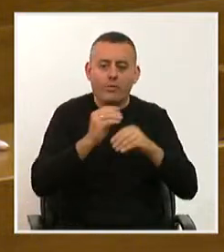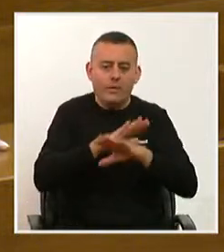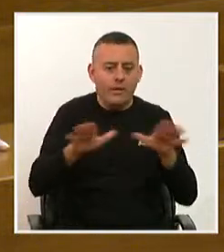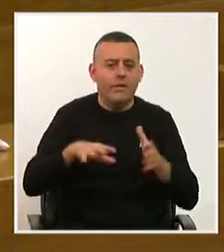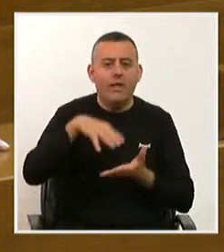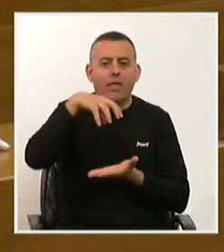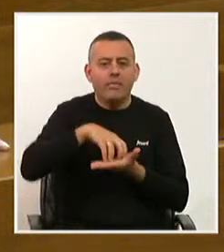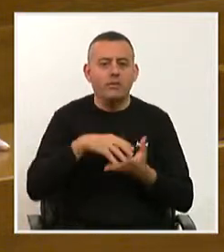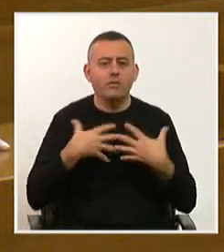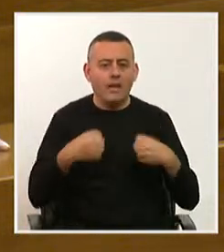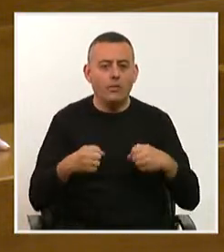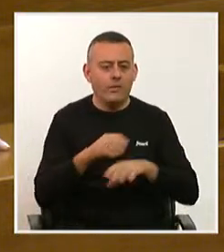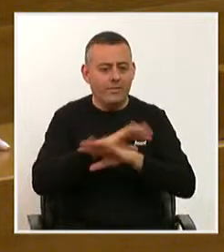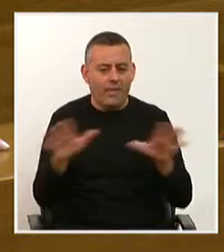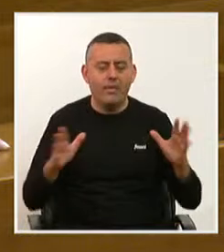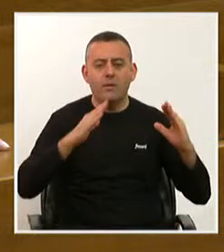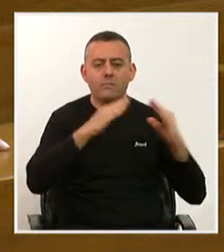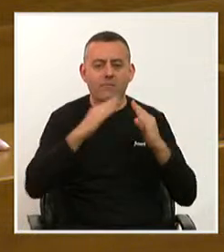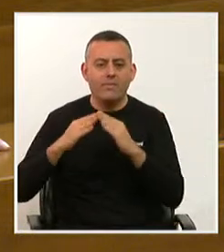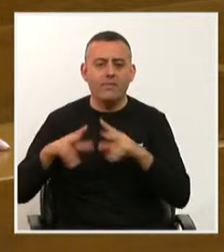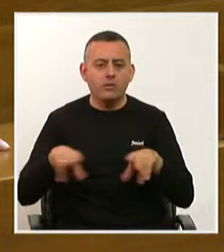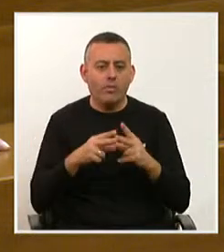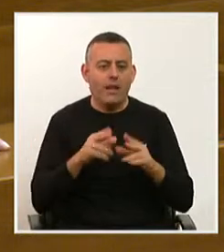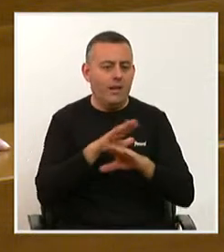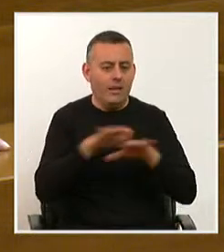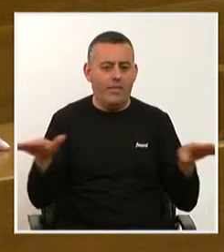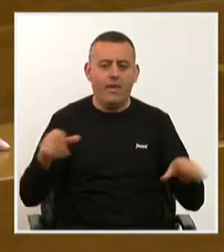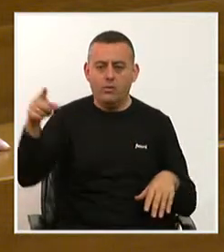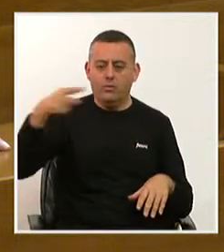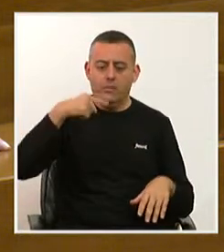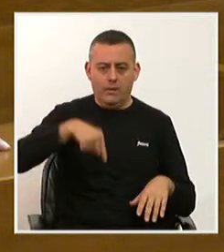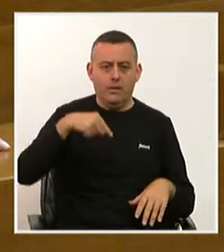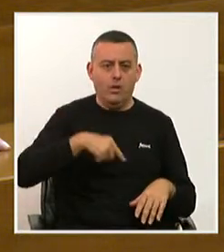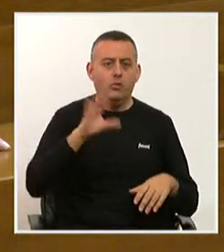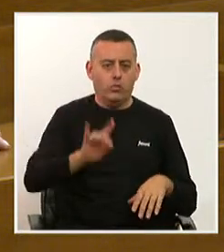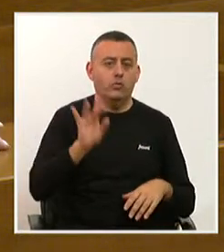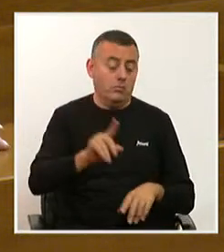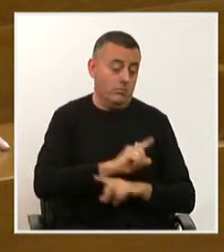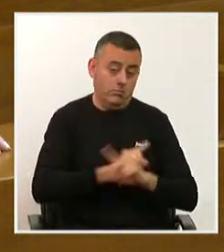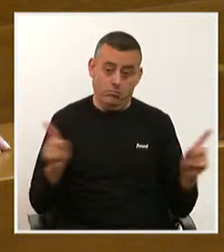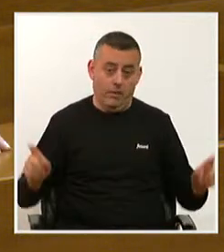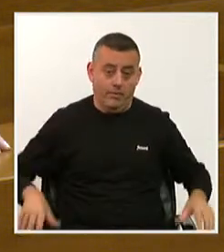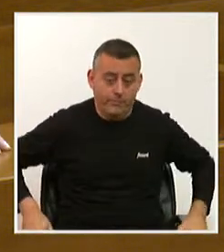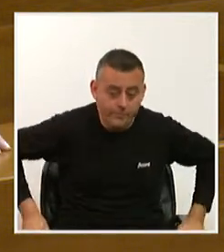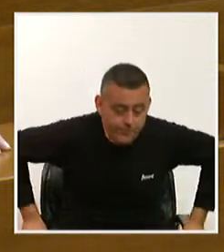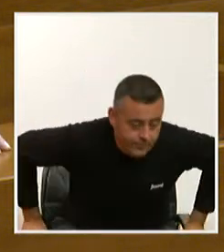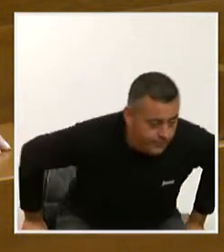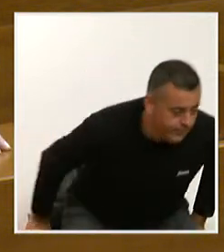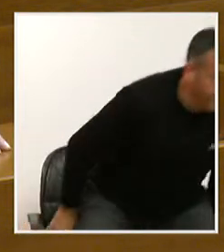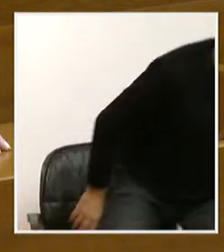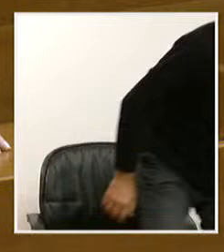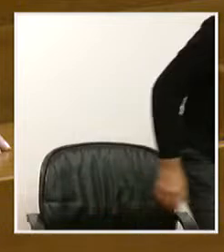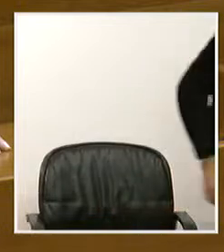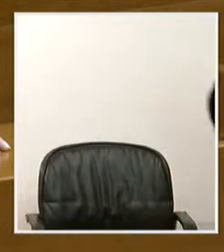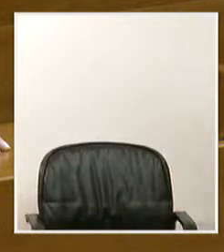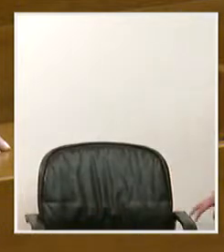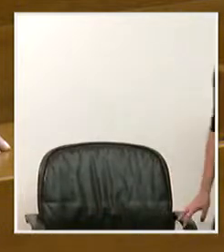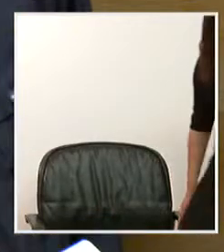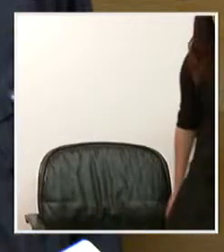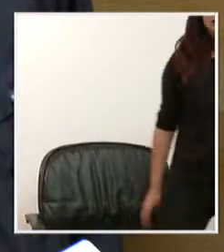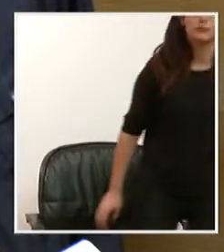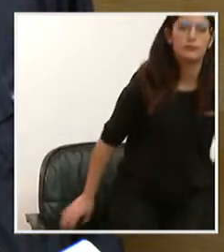hicieron ni una vivenda social vengan a sacar pecho y me sobra tiempo para decirles